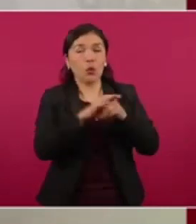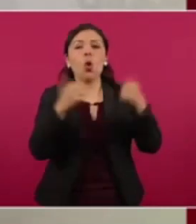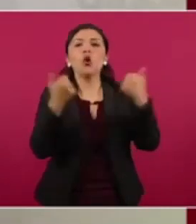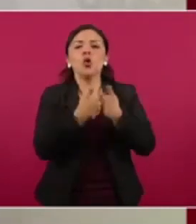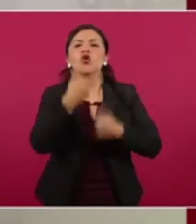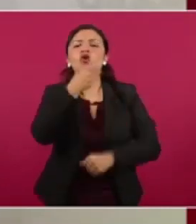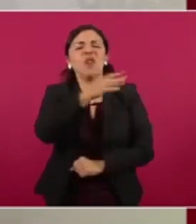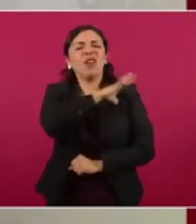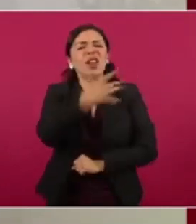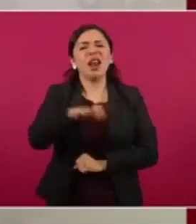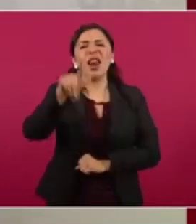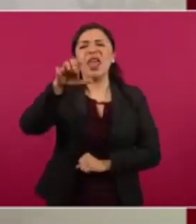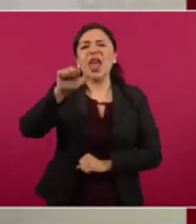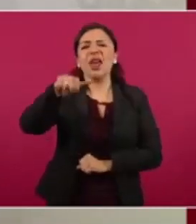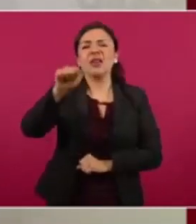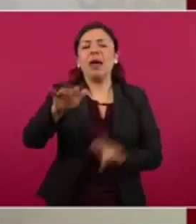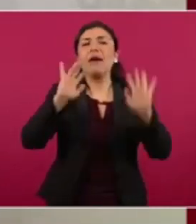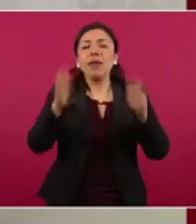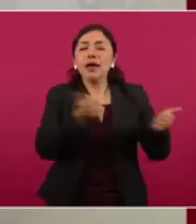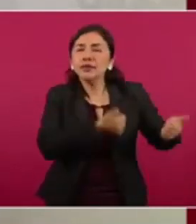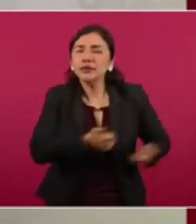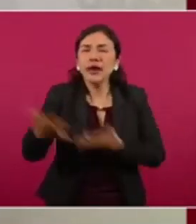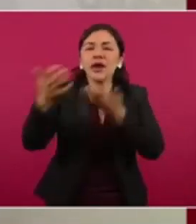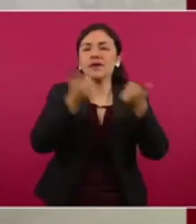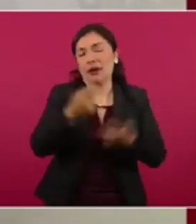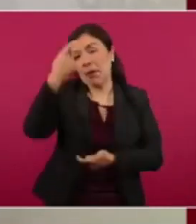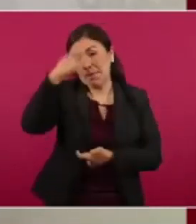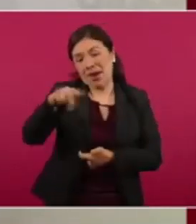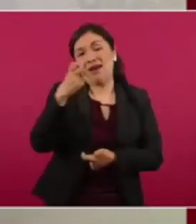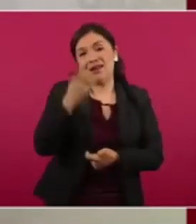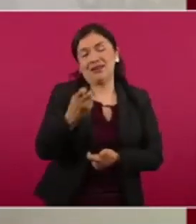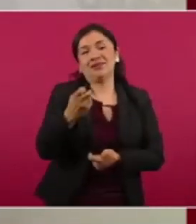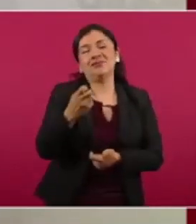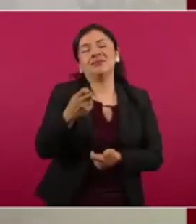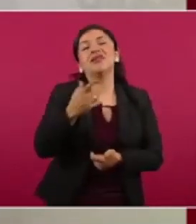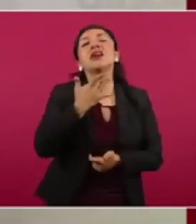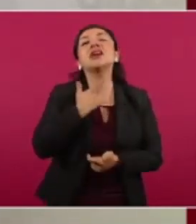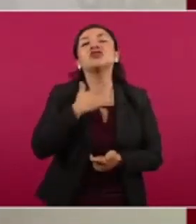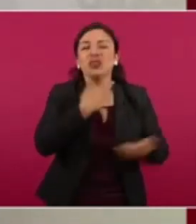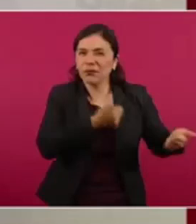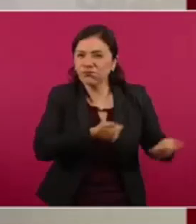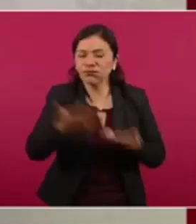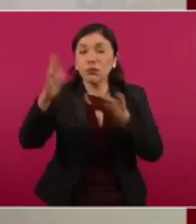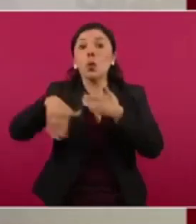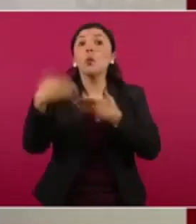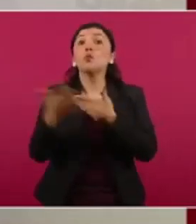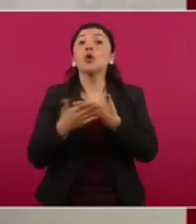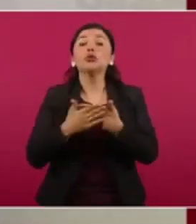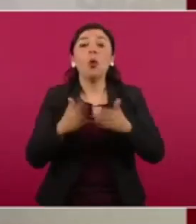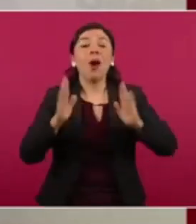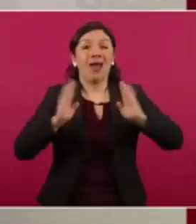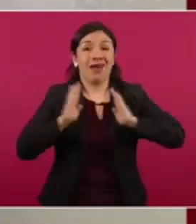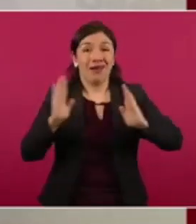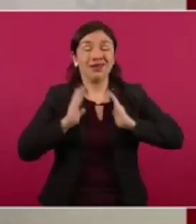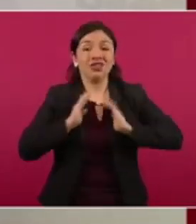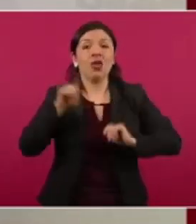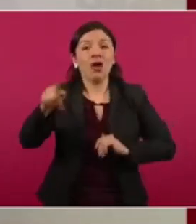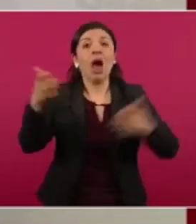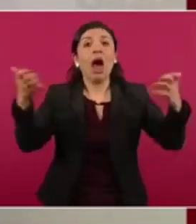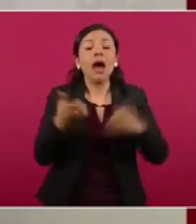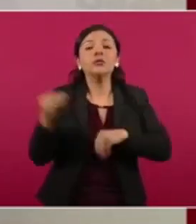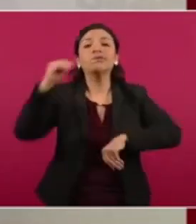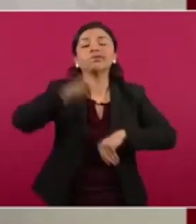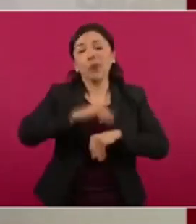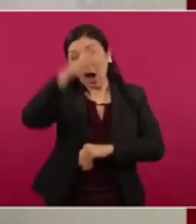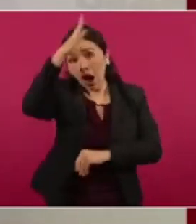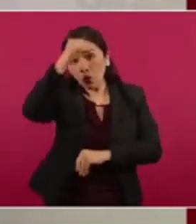Leana se empezaron a dispersar estos. Será el ejército el que establezca a cuáles